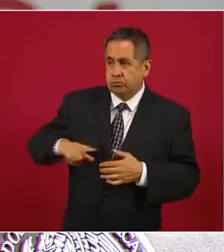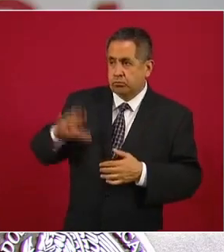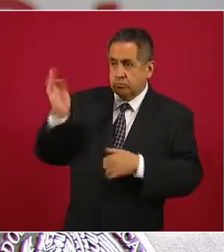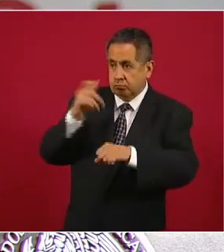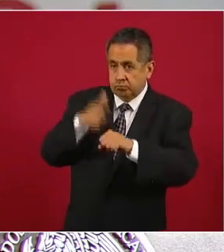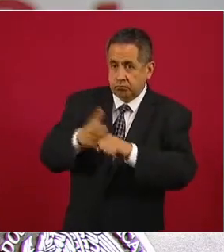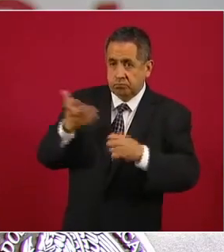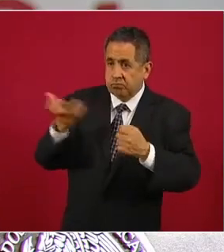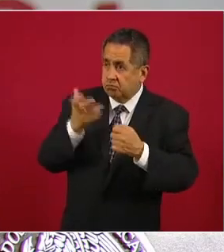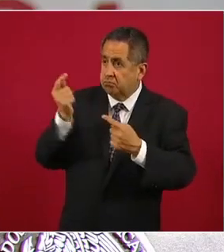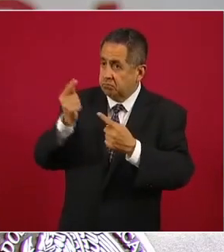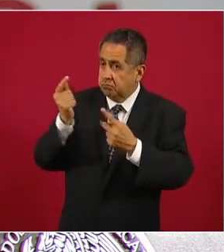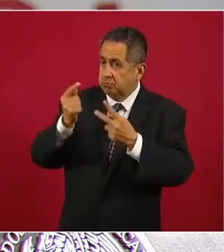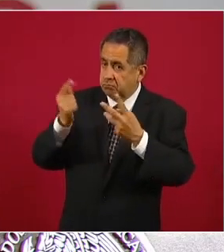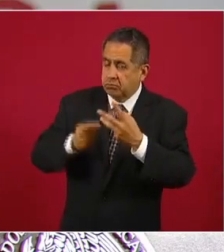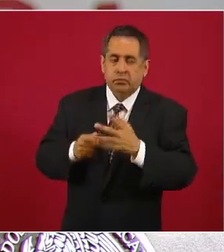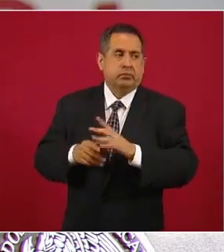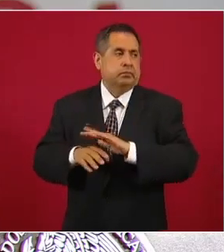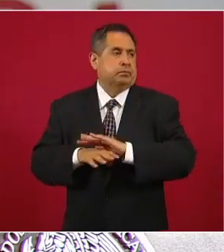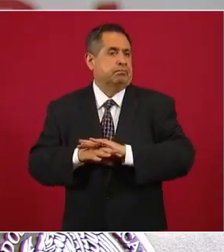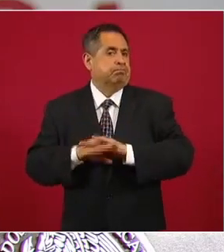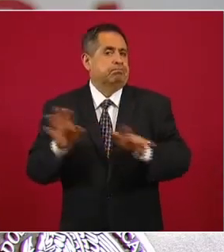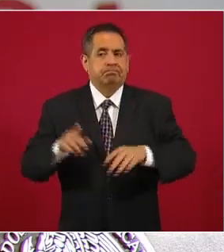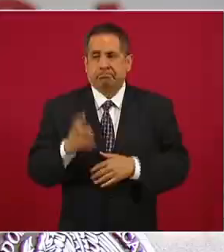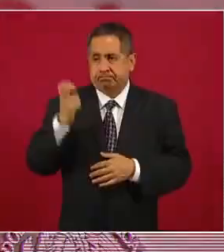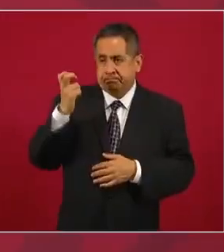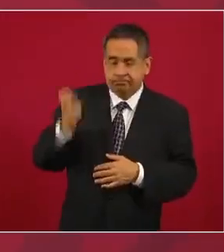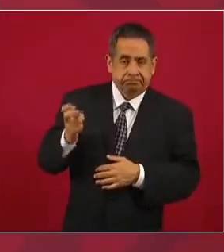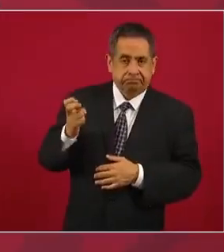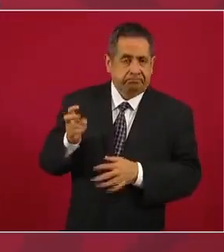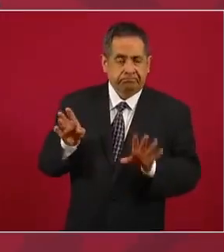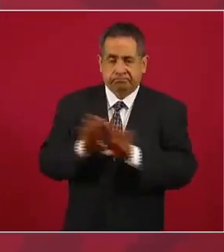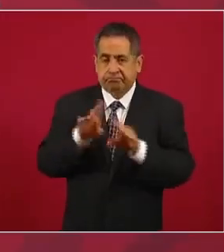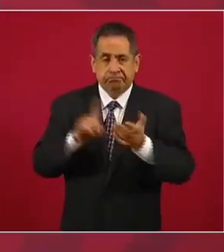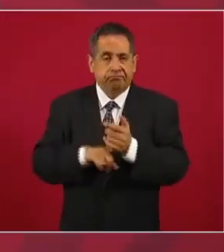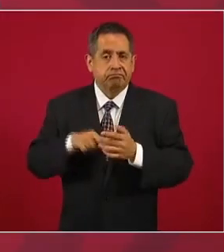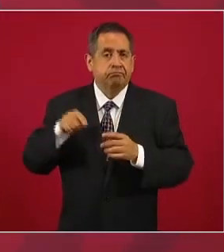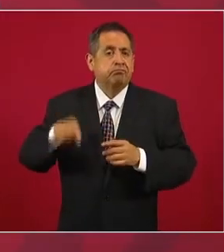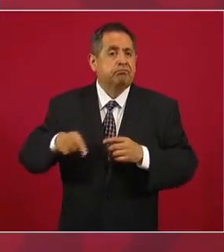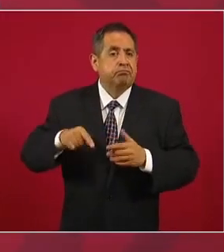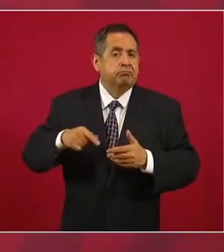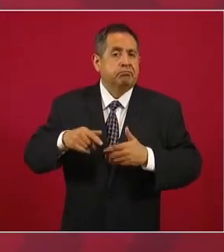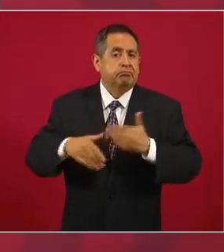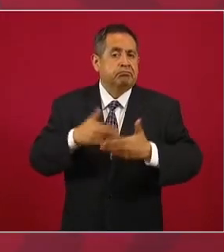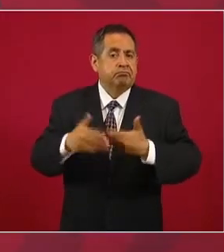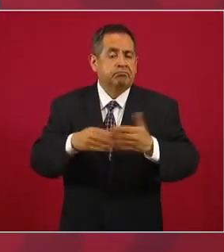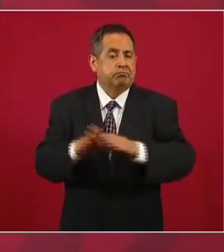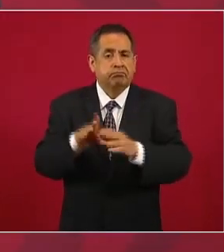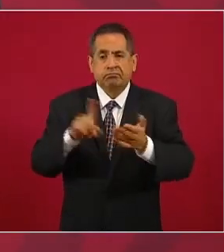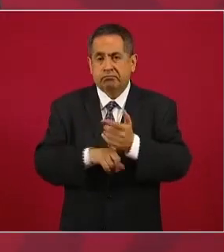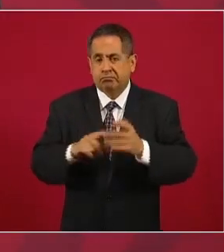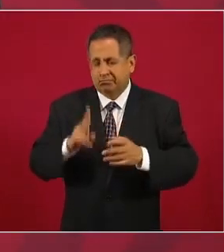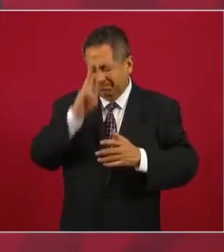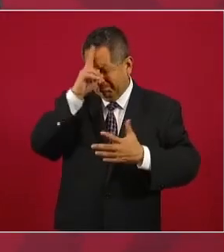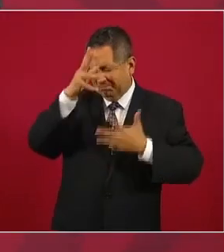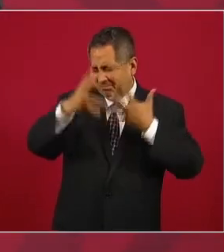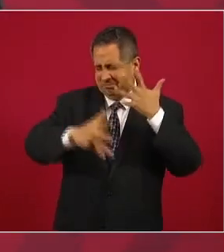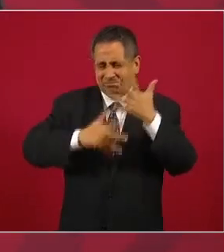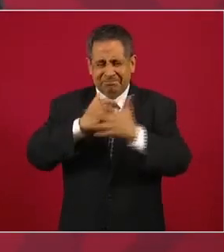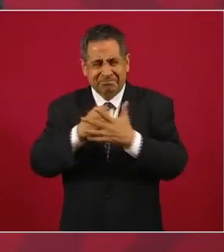gubernamentales que desembocaron en un crecimiento descontrolado de la